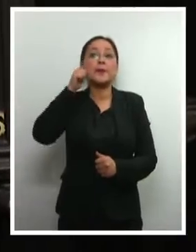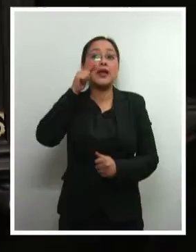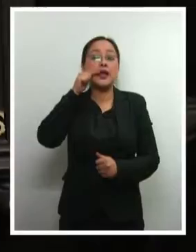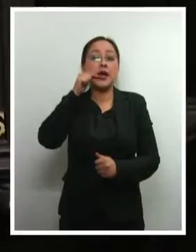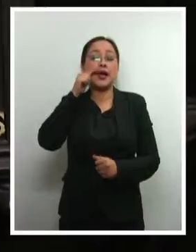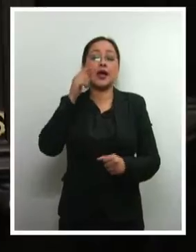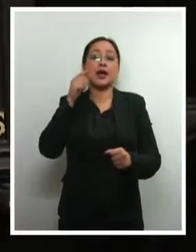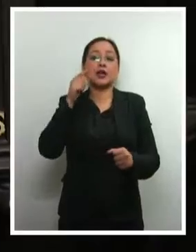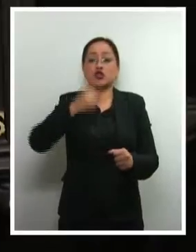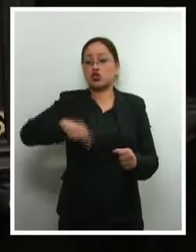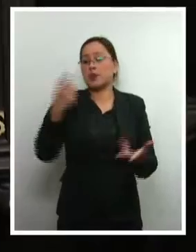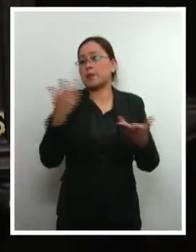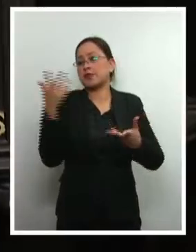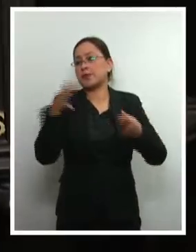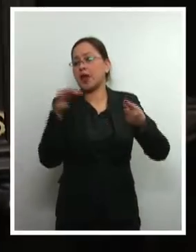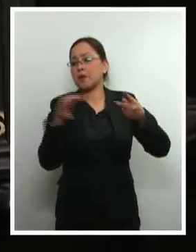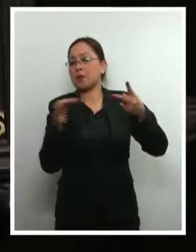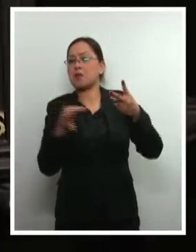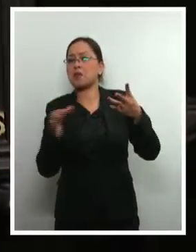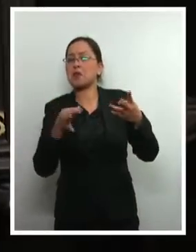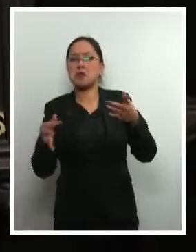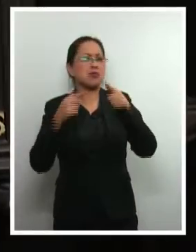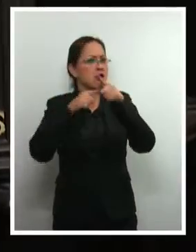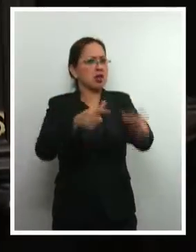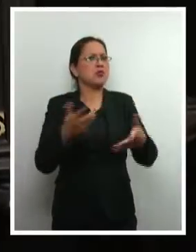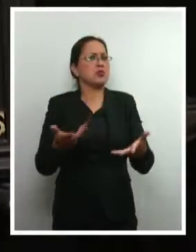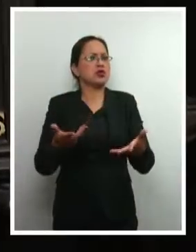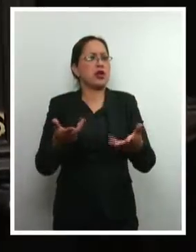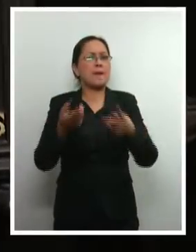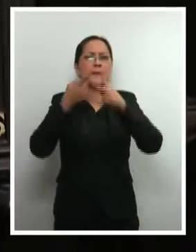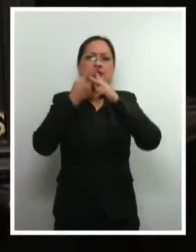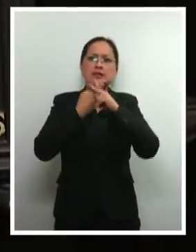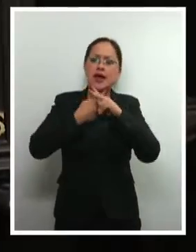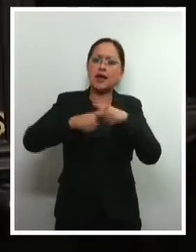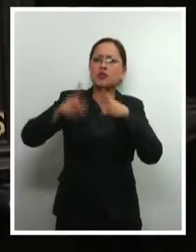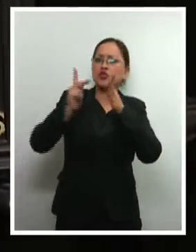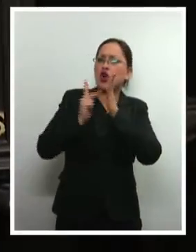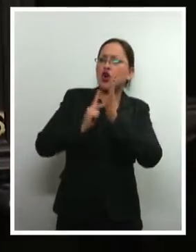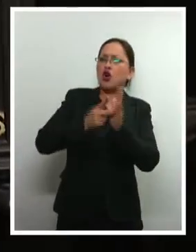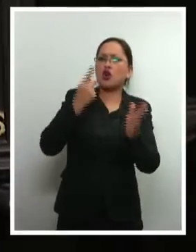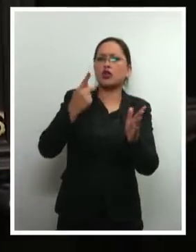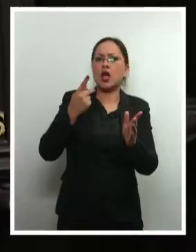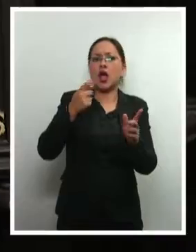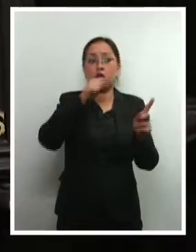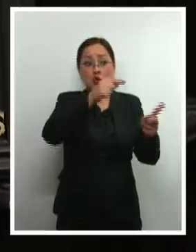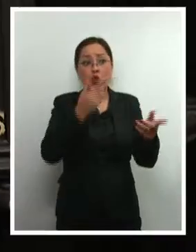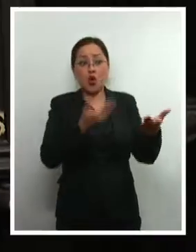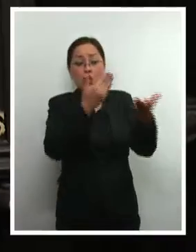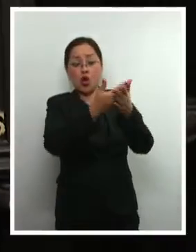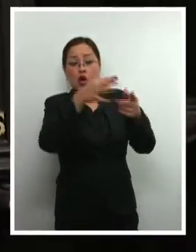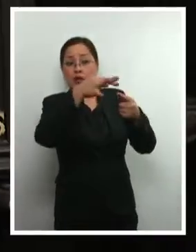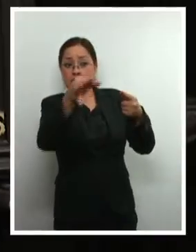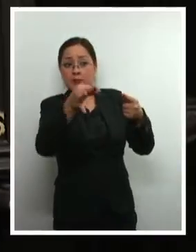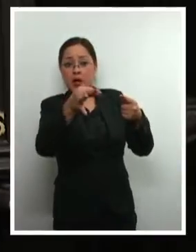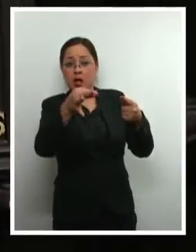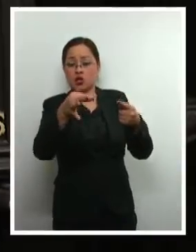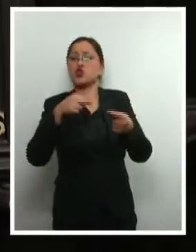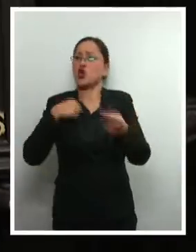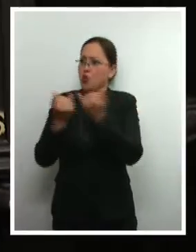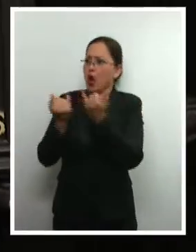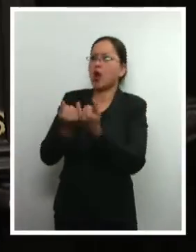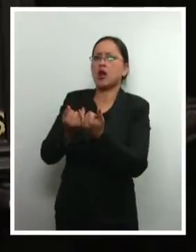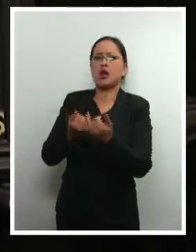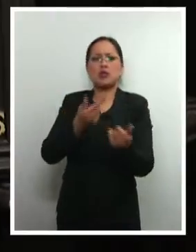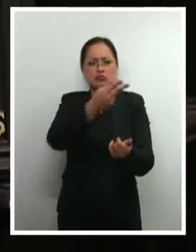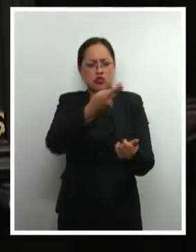tiempo que nos va a llevar, pues entonces vamos a empezar otra vez ahí a ver, si tú presentas esta reserva, yo también.